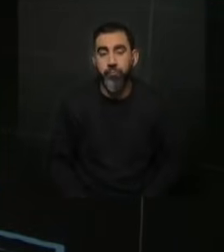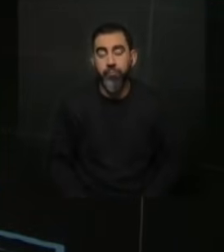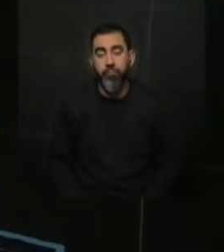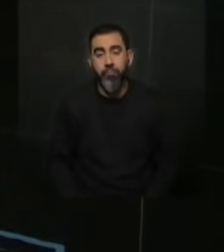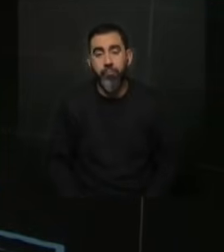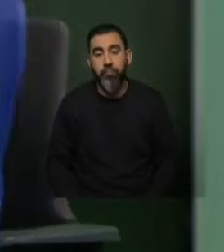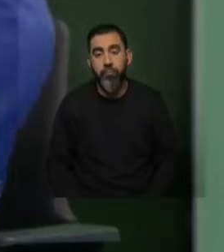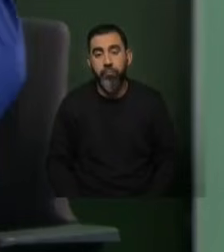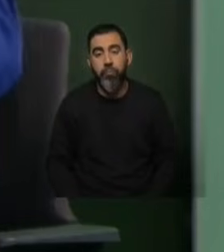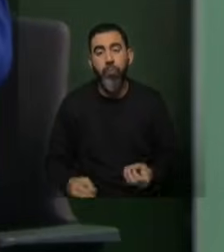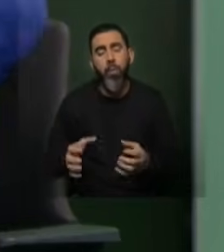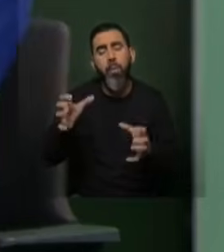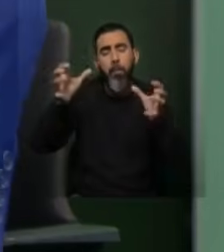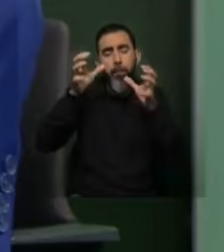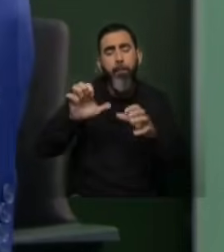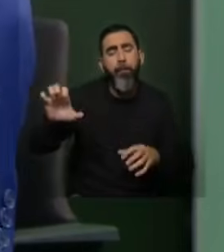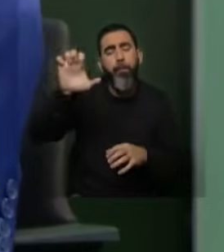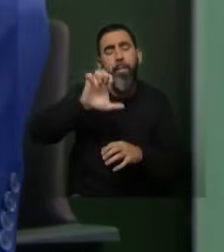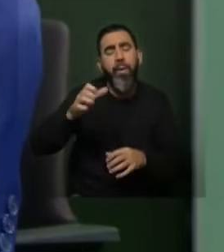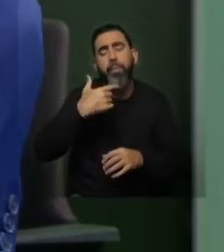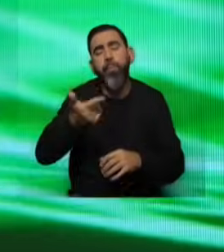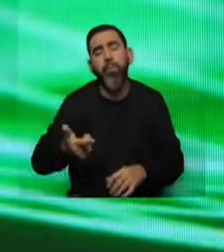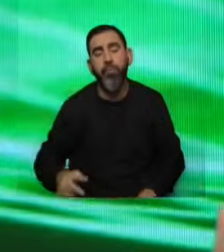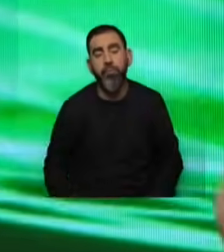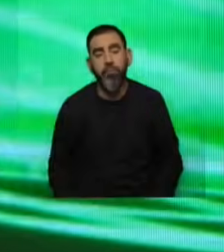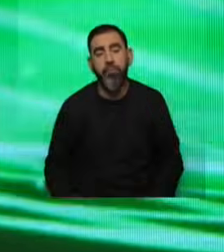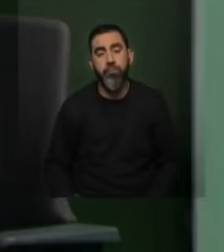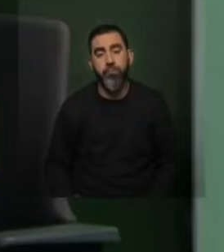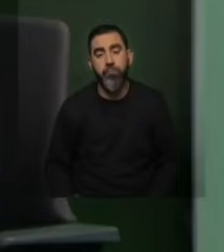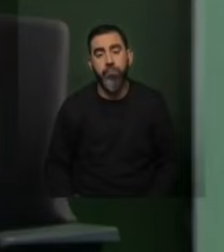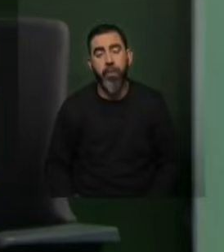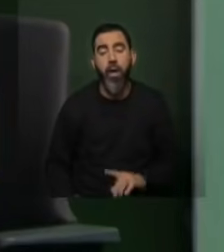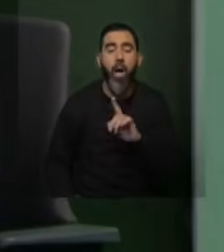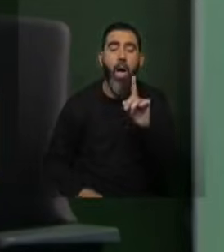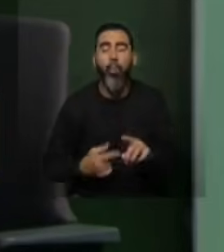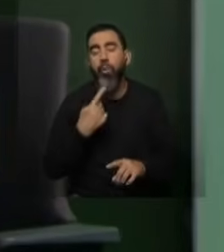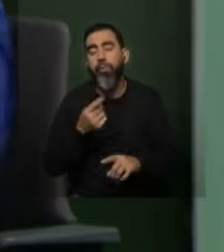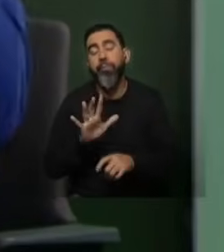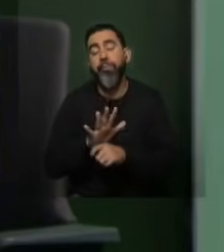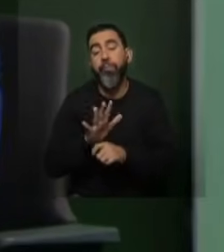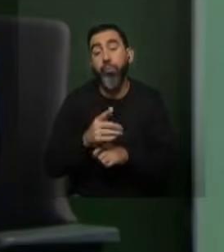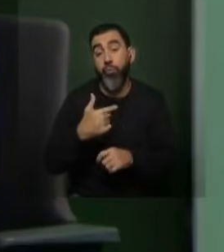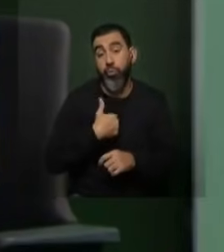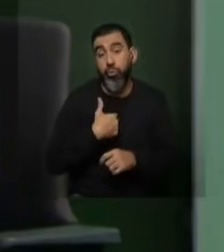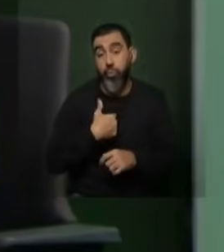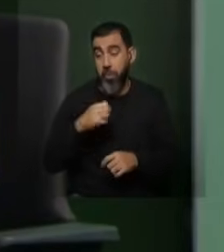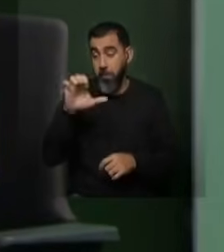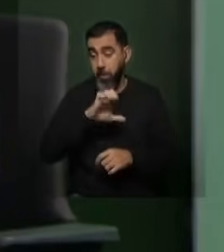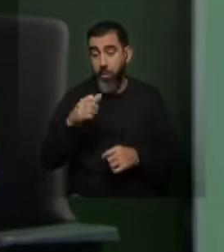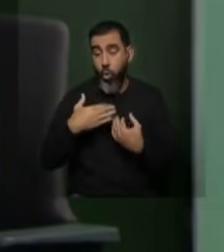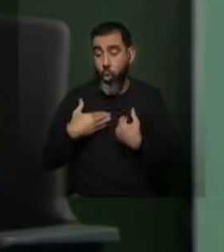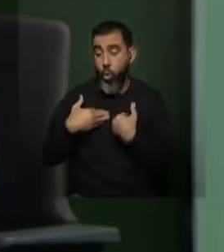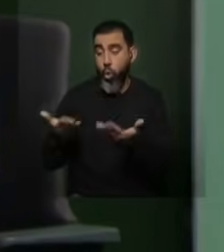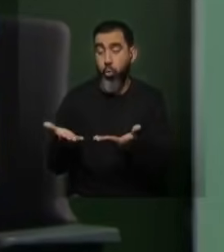ejemplo de de empresas Más allá de los aportes económicos bueno porque alguno por allí lo puede tomar como que bueno si yo por ejemplo empresario le dono a